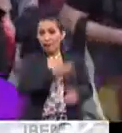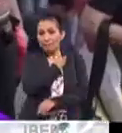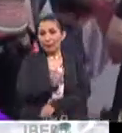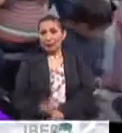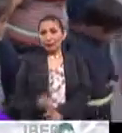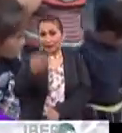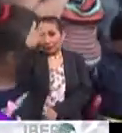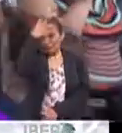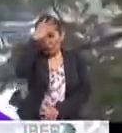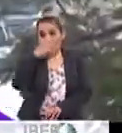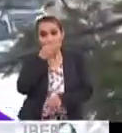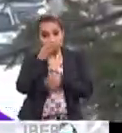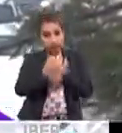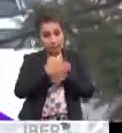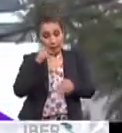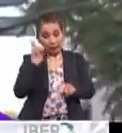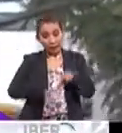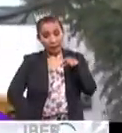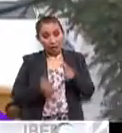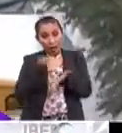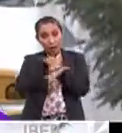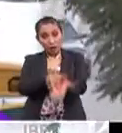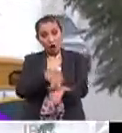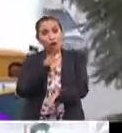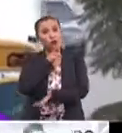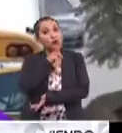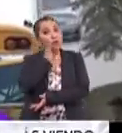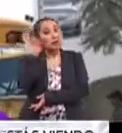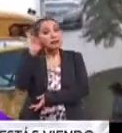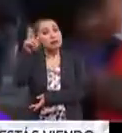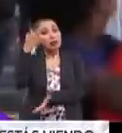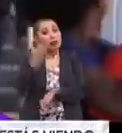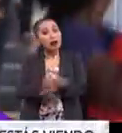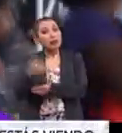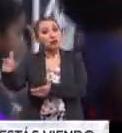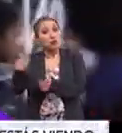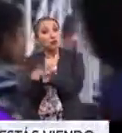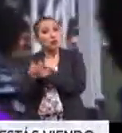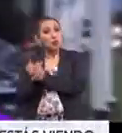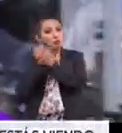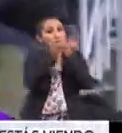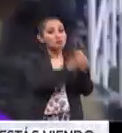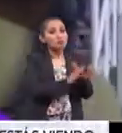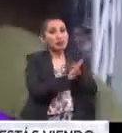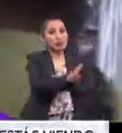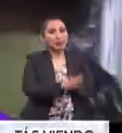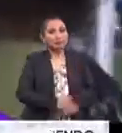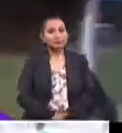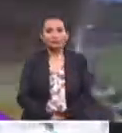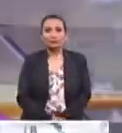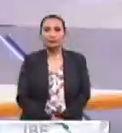presidente Donald Trump amenaza con retirar la ayuda a Honduras si no detiene caravana de migrantes.